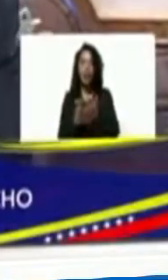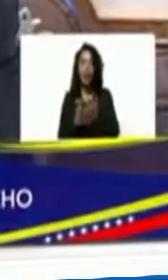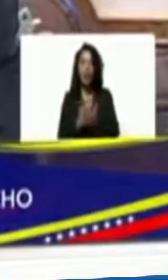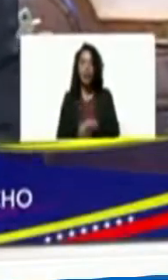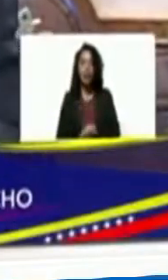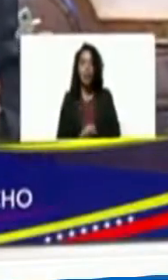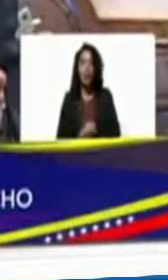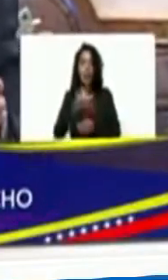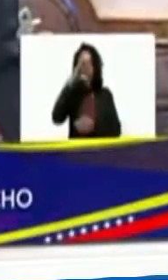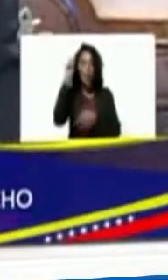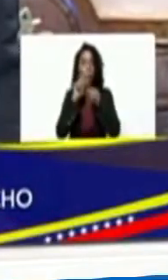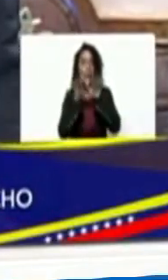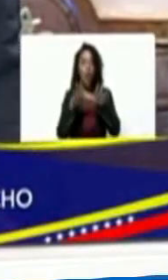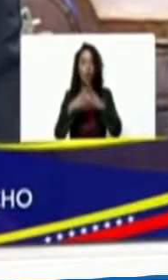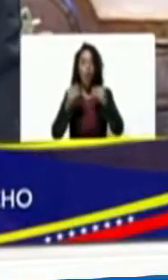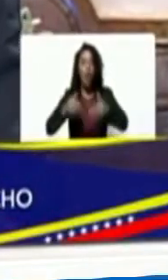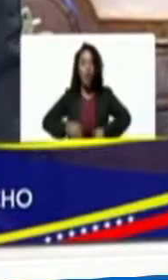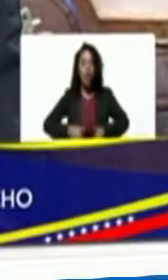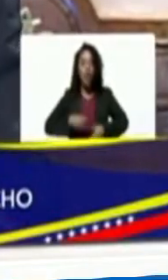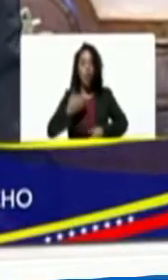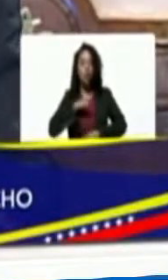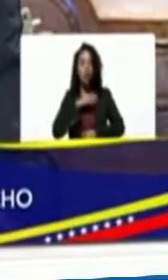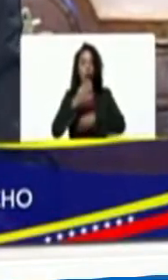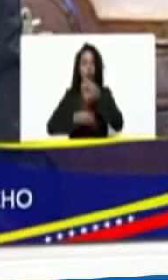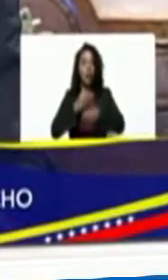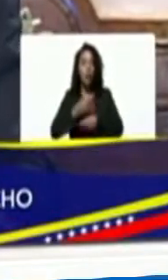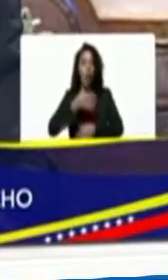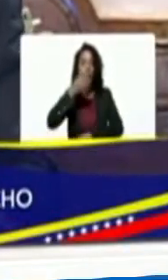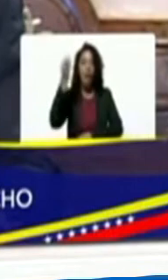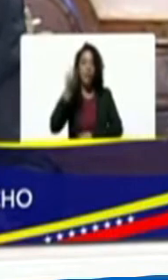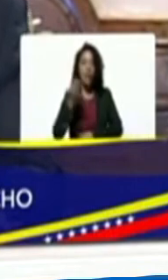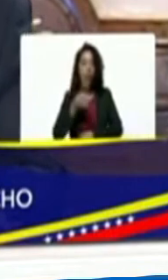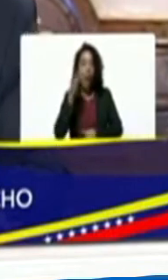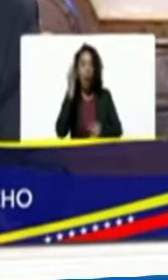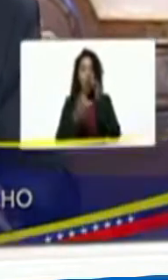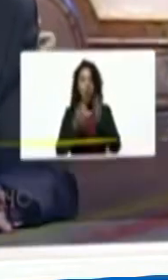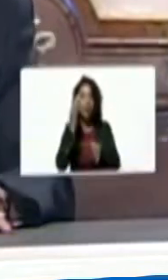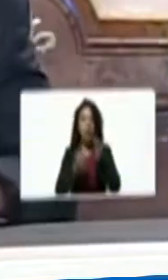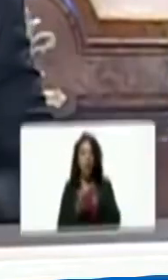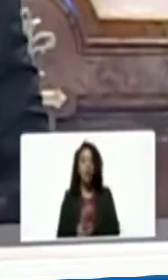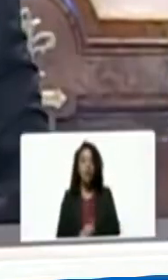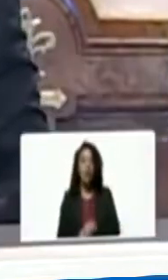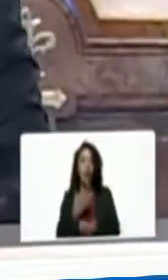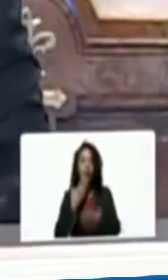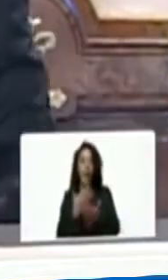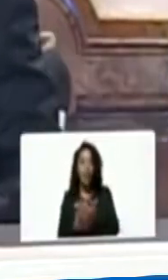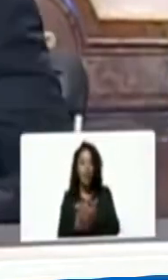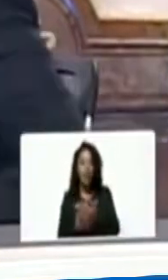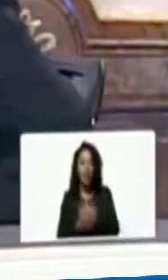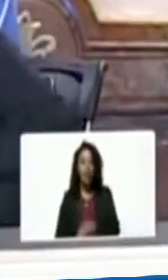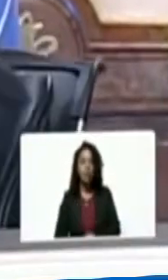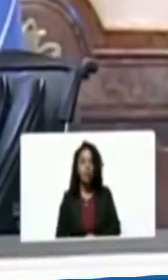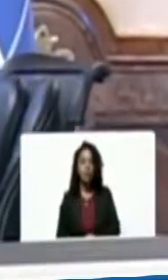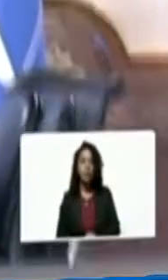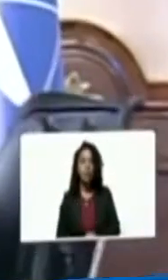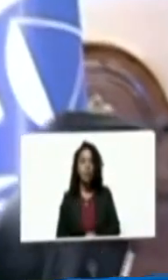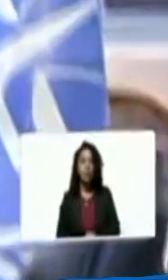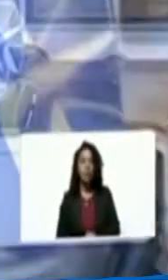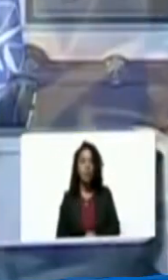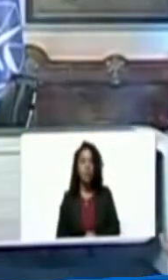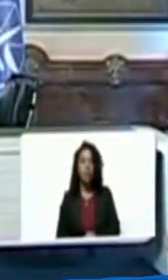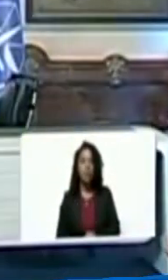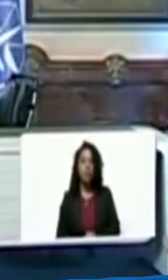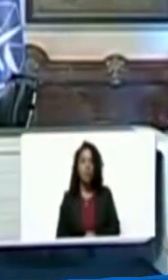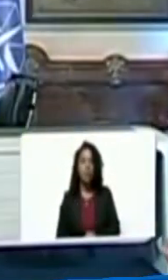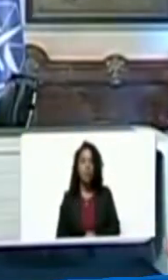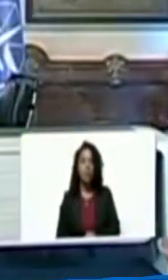algún tipo de esperanza con respecto a las diferentes investigaciones y tratados de cooperación o asistencia técnica. ¿Y por qué digo esto?